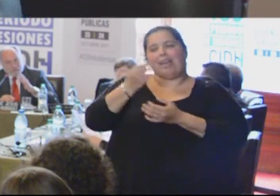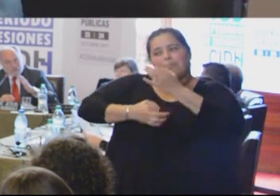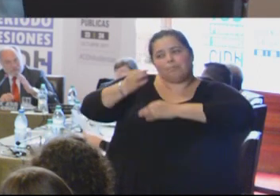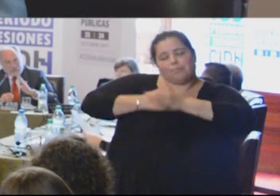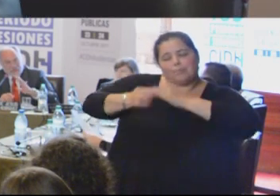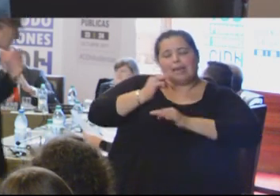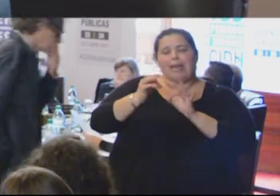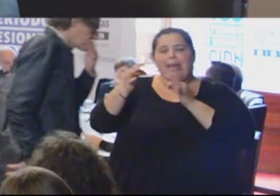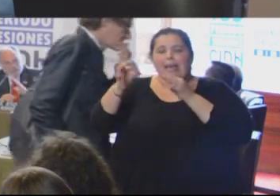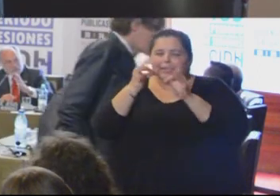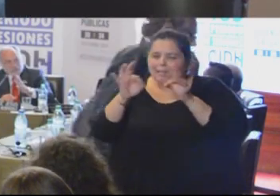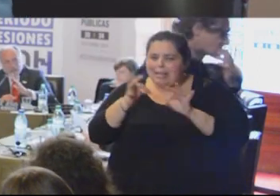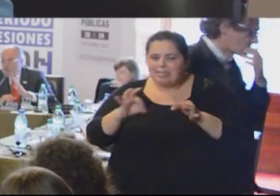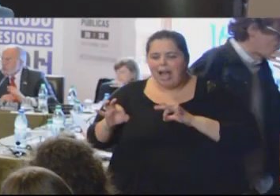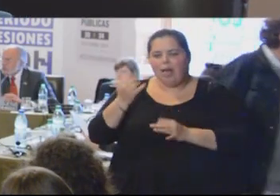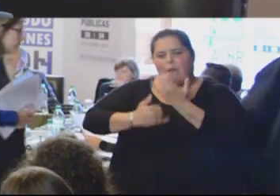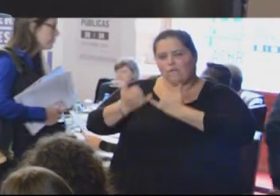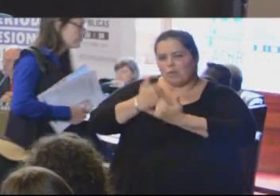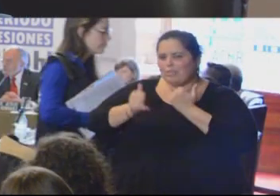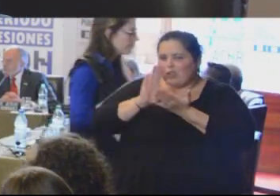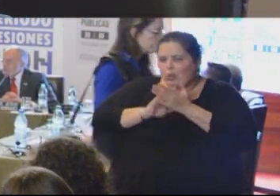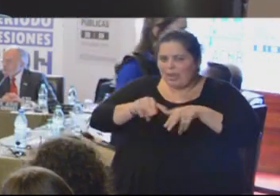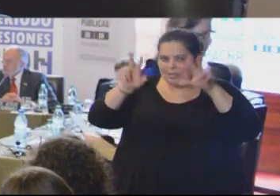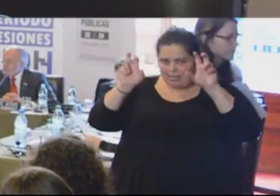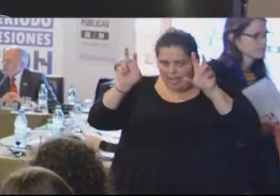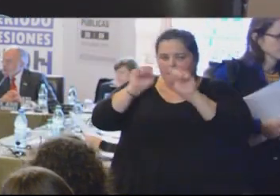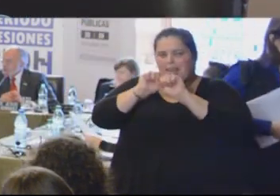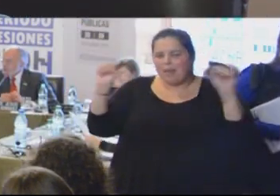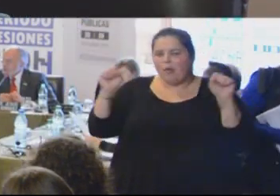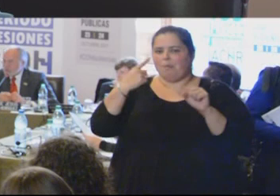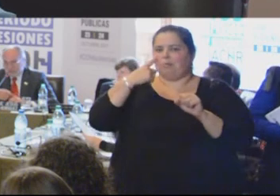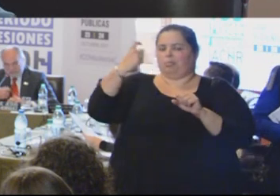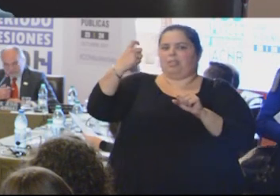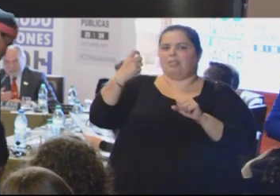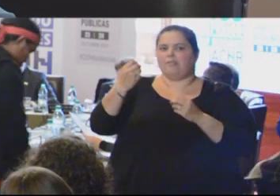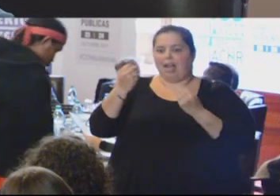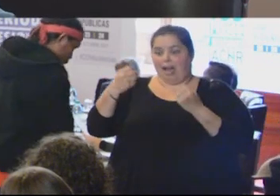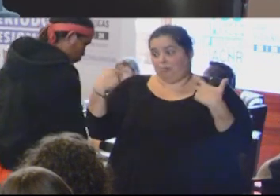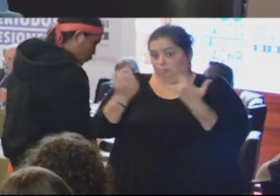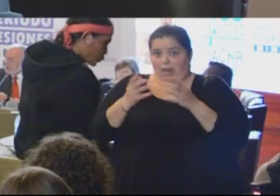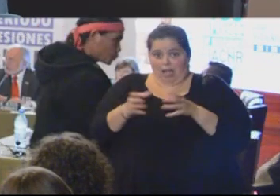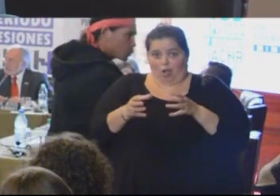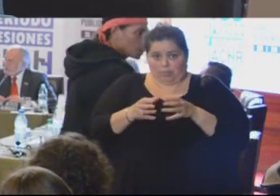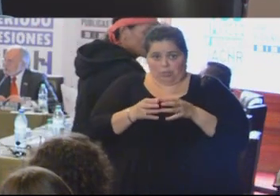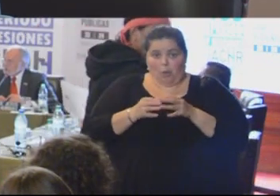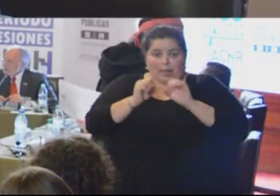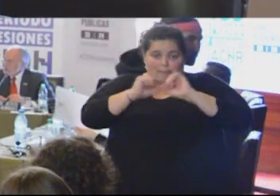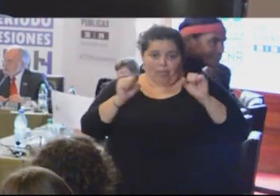detallada para que podamos identificar por parte de la comisión en el seguimiento qué